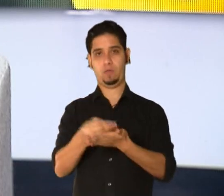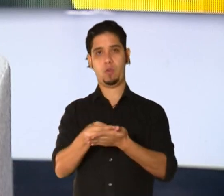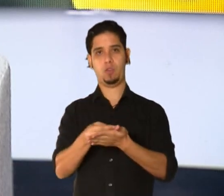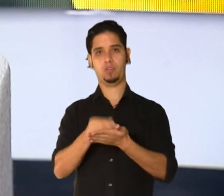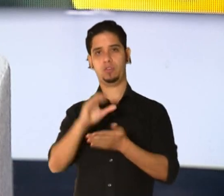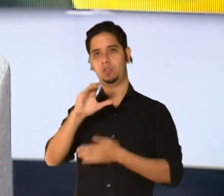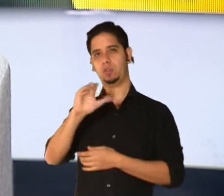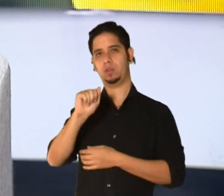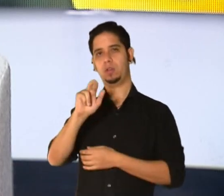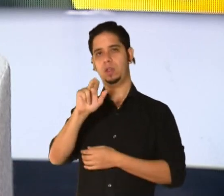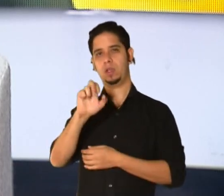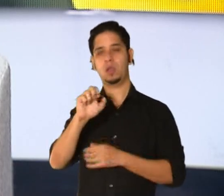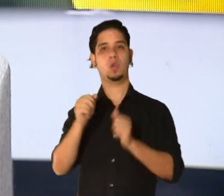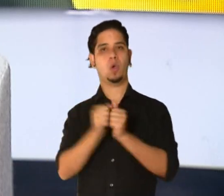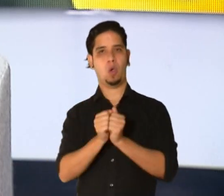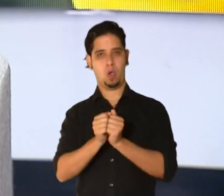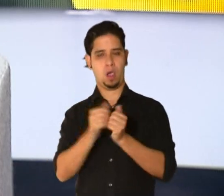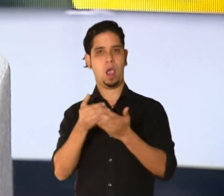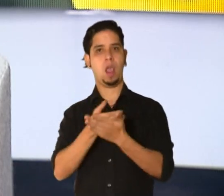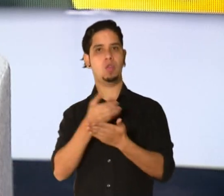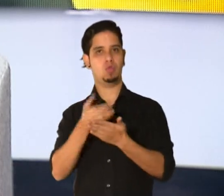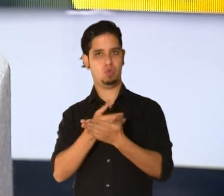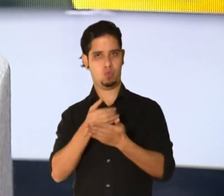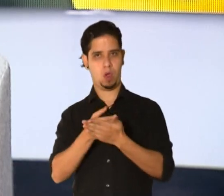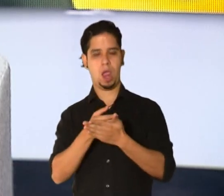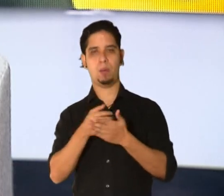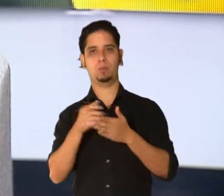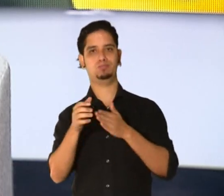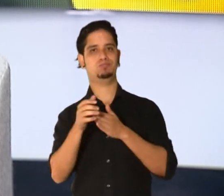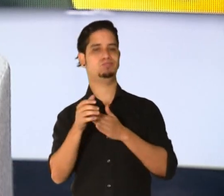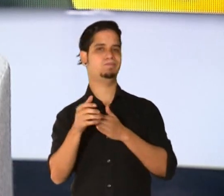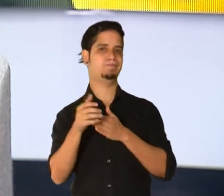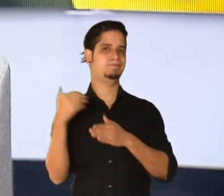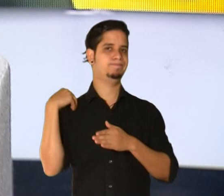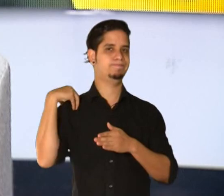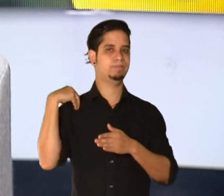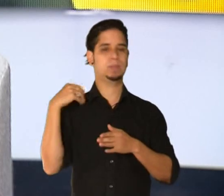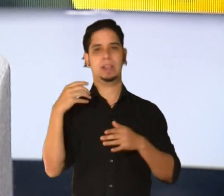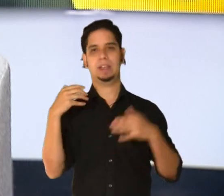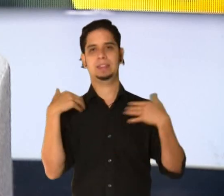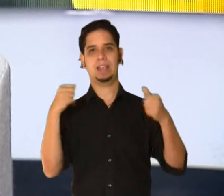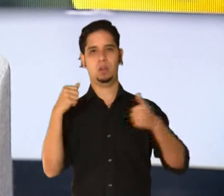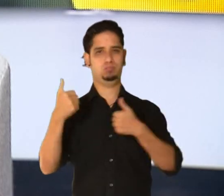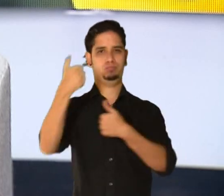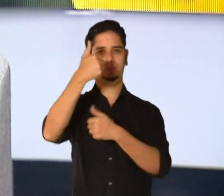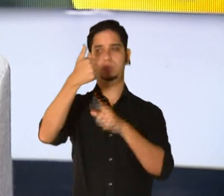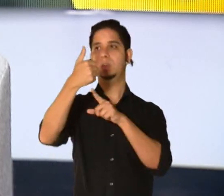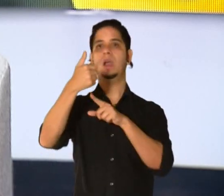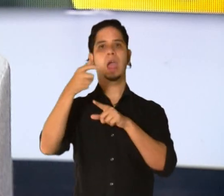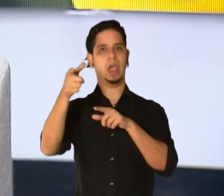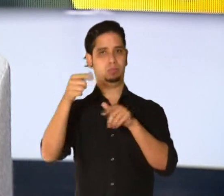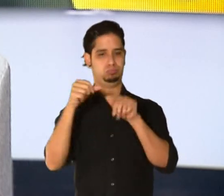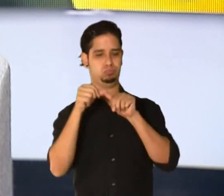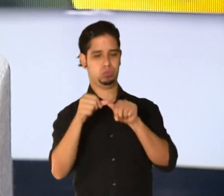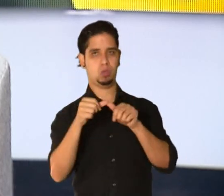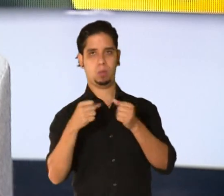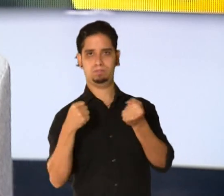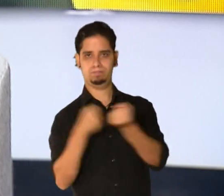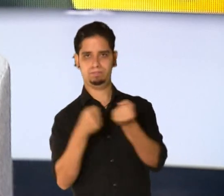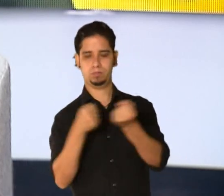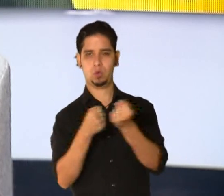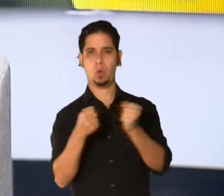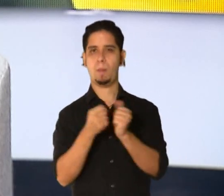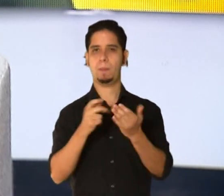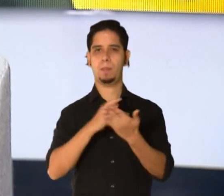y con el nuevo secretario de Salud también agradecemos su atención porque ha permitido que continuemos con este proyecto y